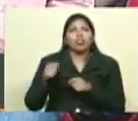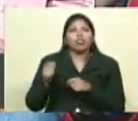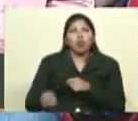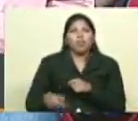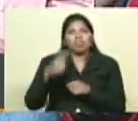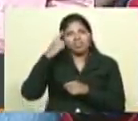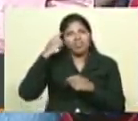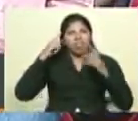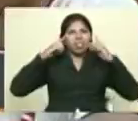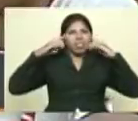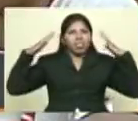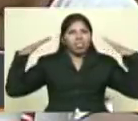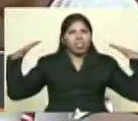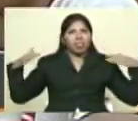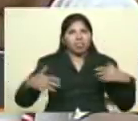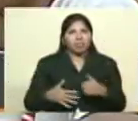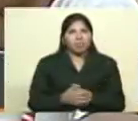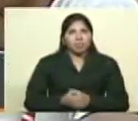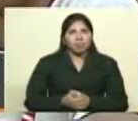A ellos se le va el yo-yo.